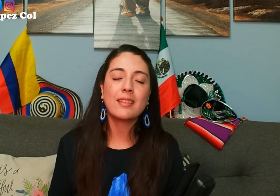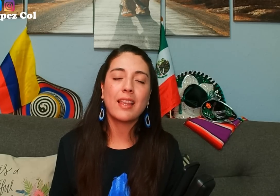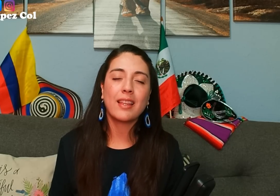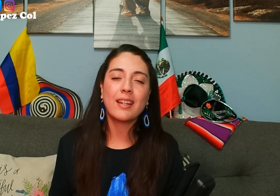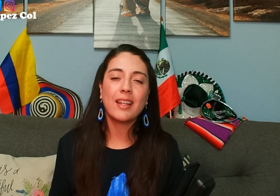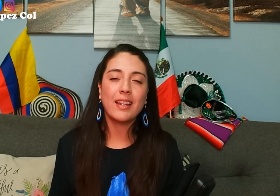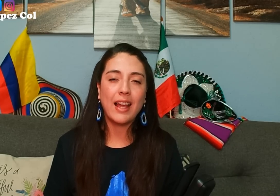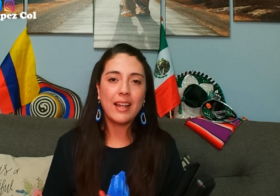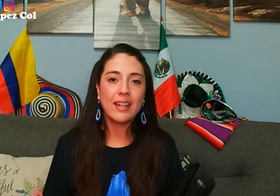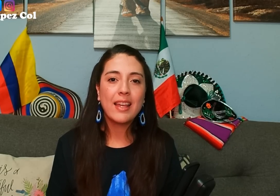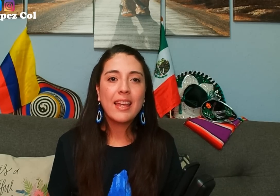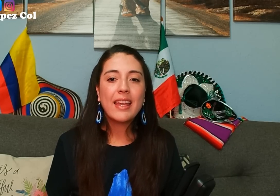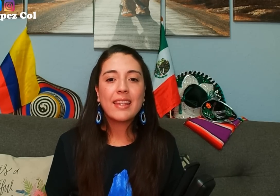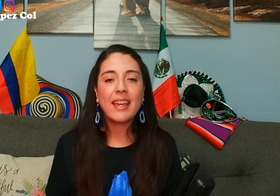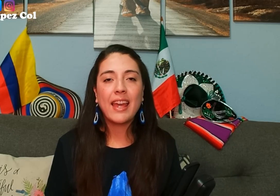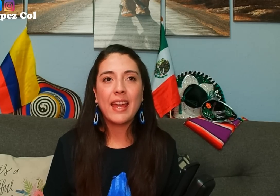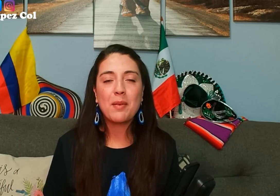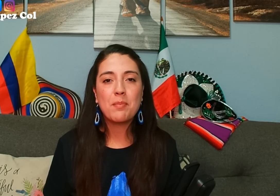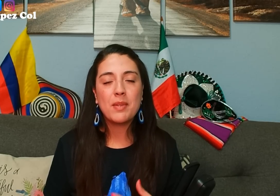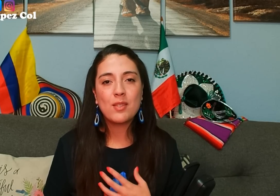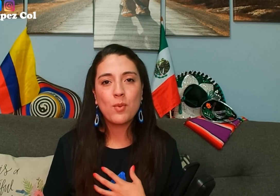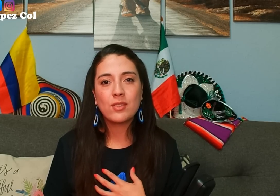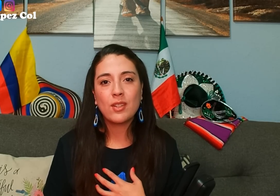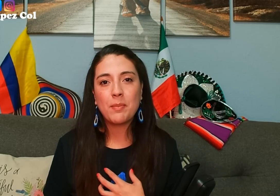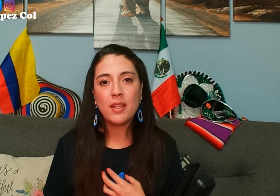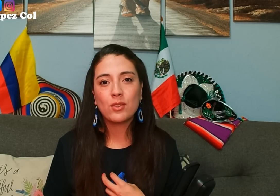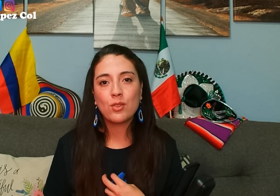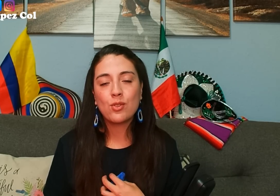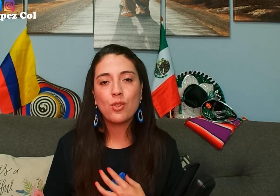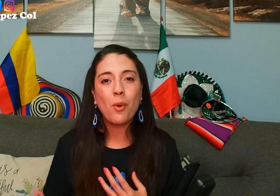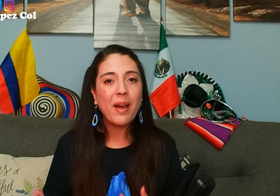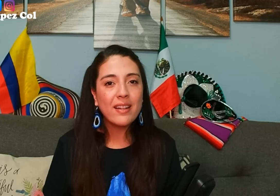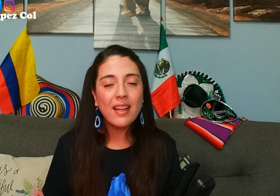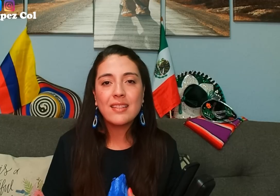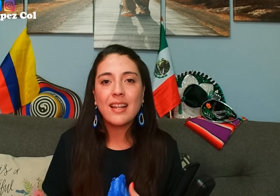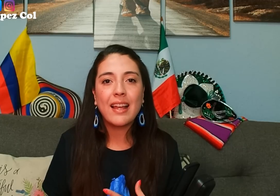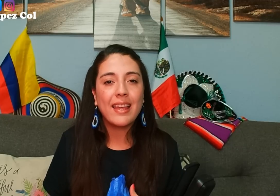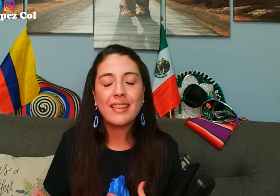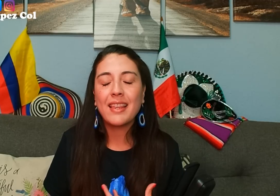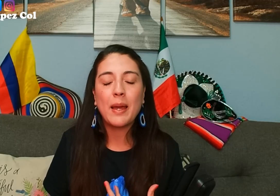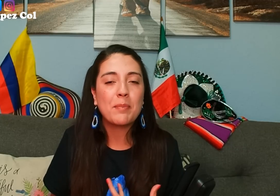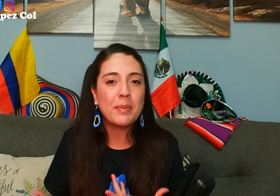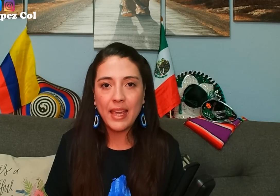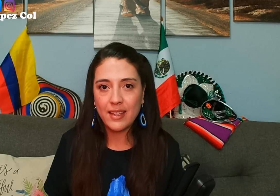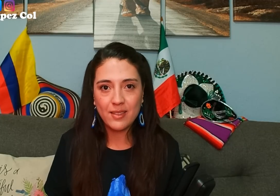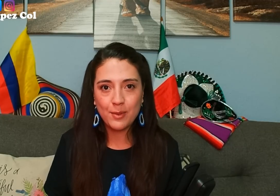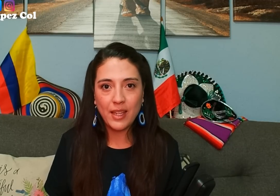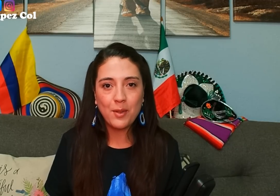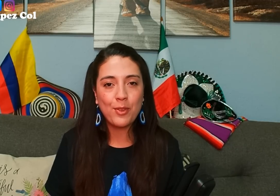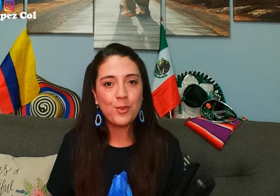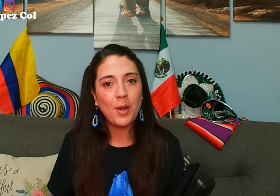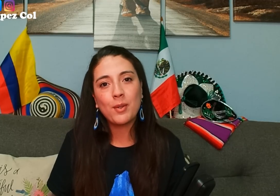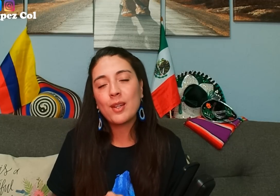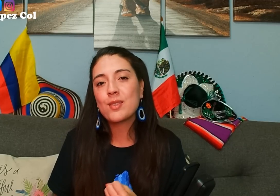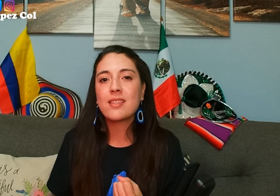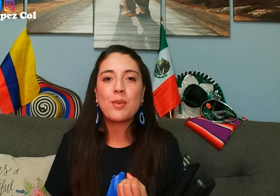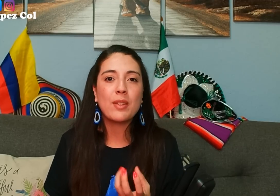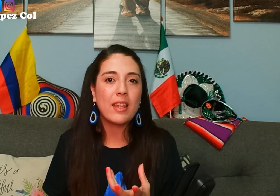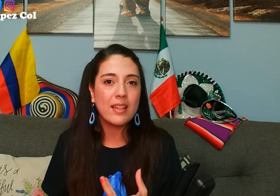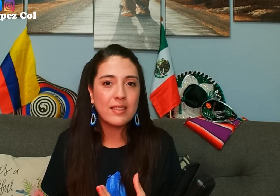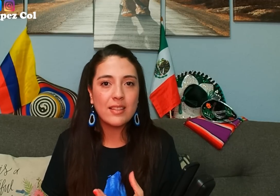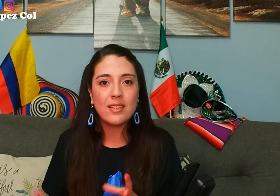ustedes entiendan en general que mis cuestionamientos no van hacia la gente de a pie, ¿ok? Cuando yo hablo